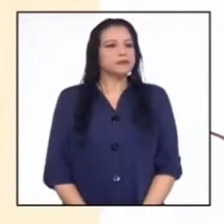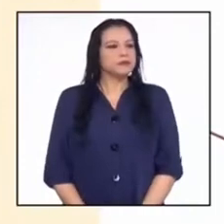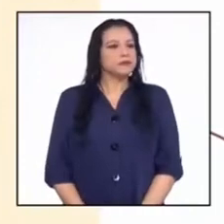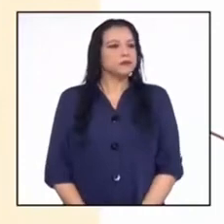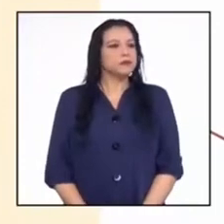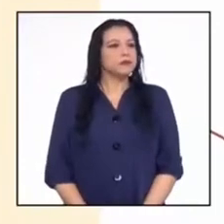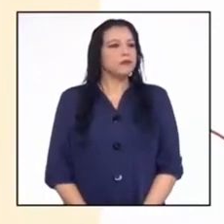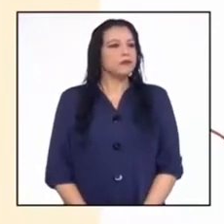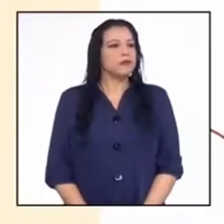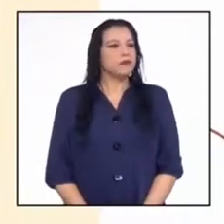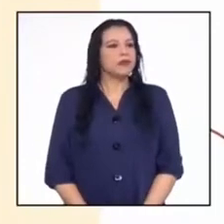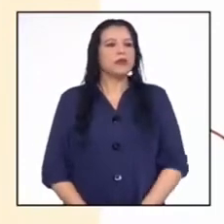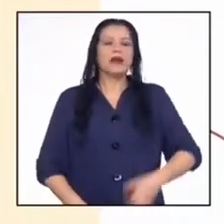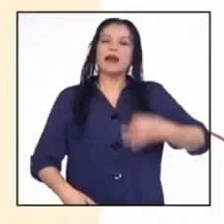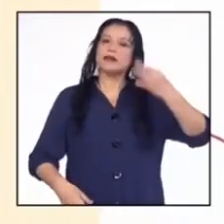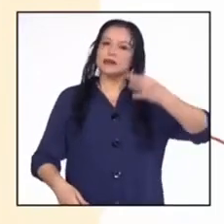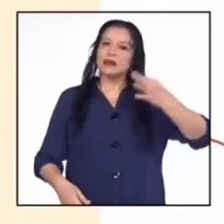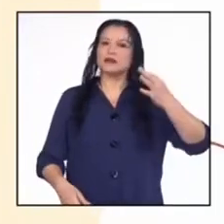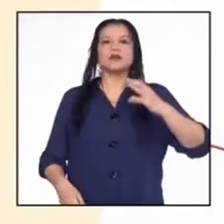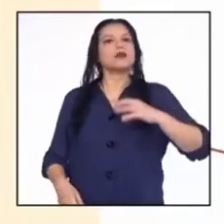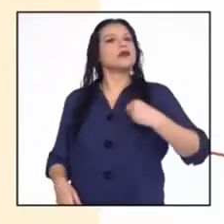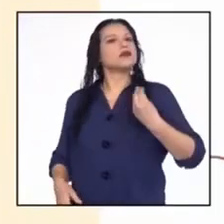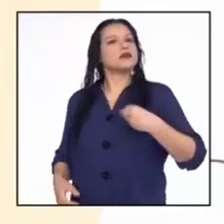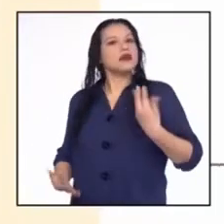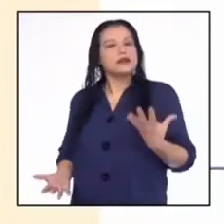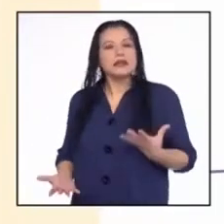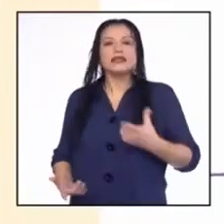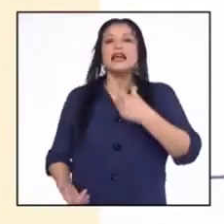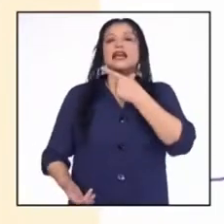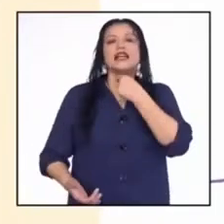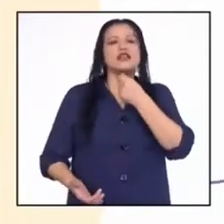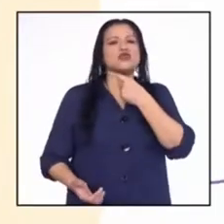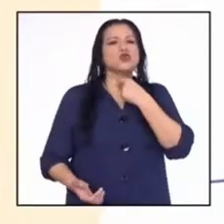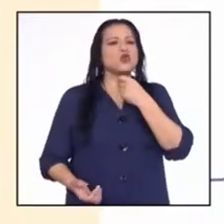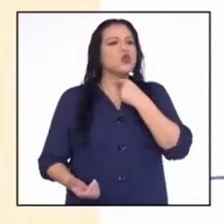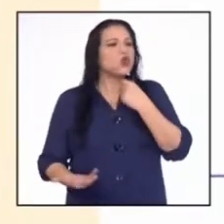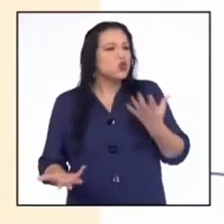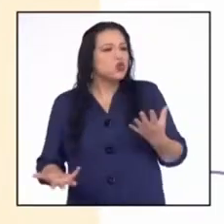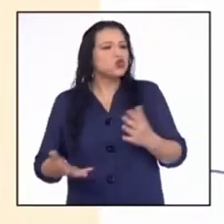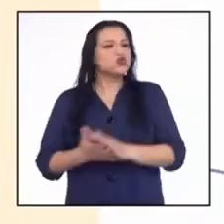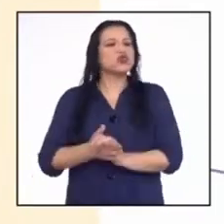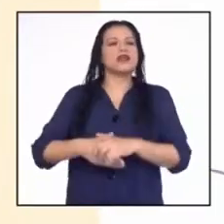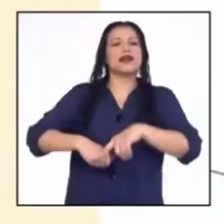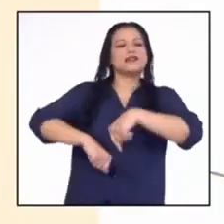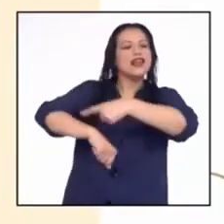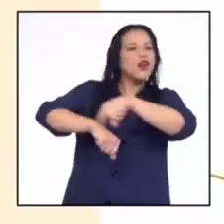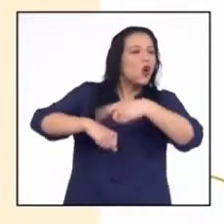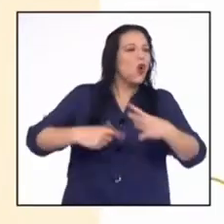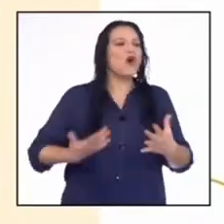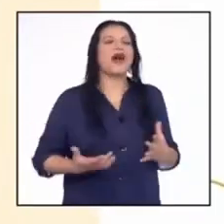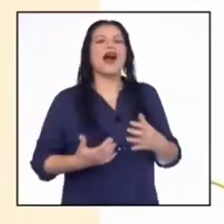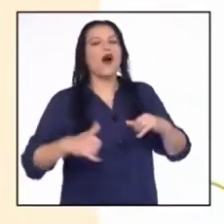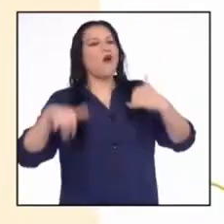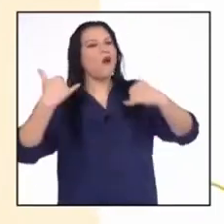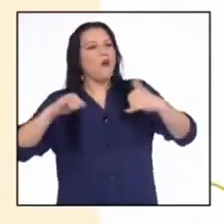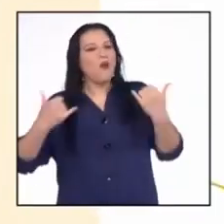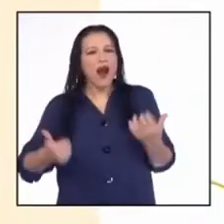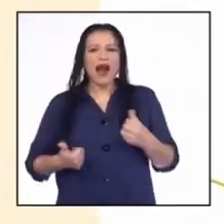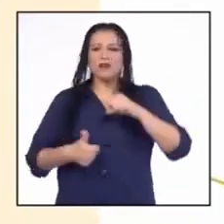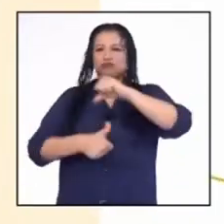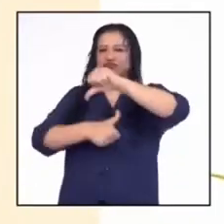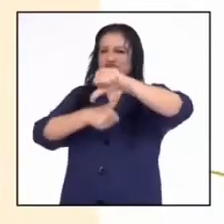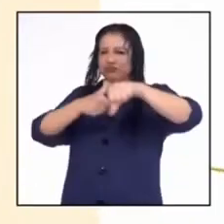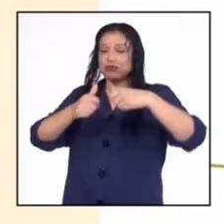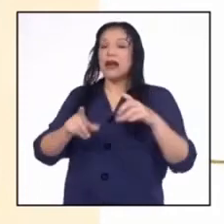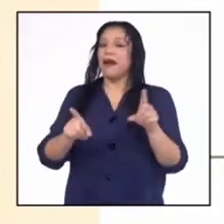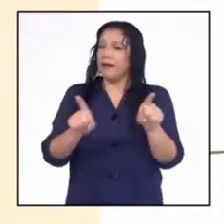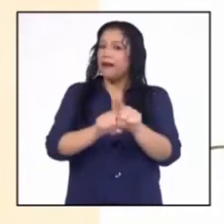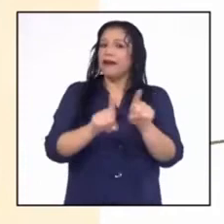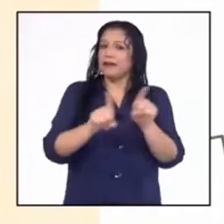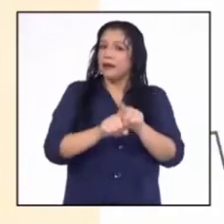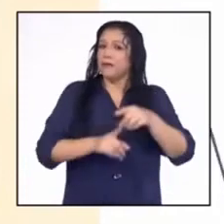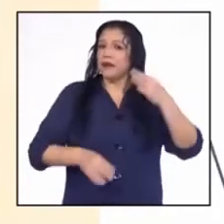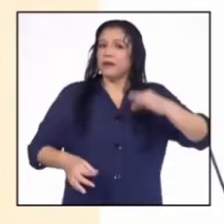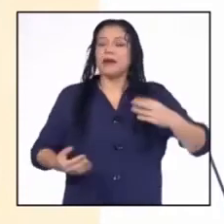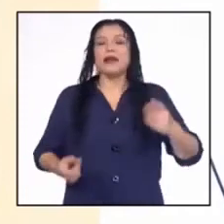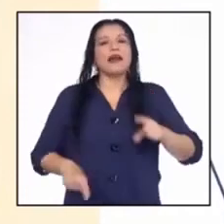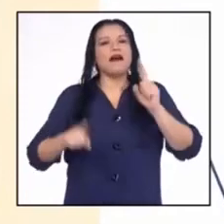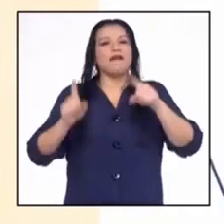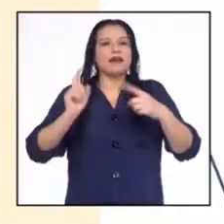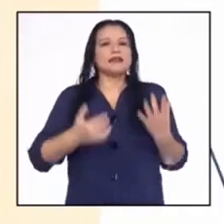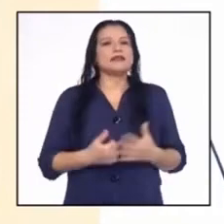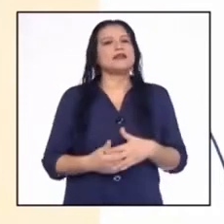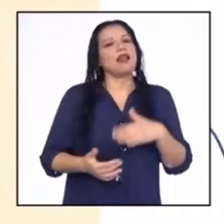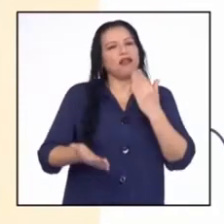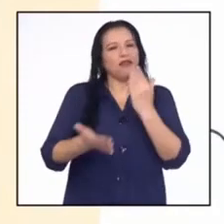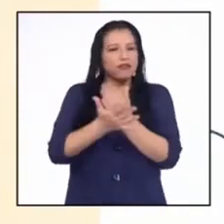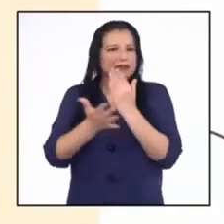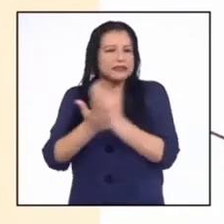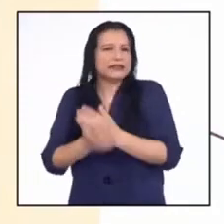Dice, es cierto que a los adolescentes les gusta hacer obra, jugar, pasar la piola. También es cierto que a veces son un poco